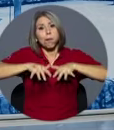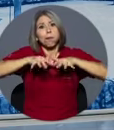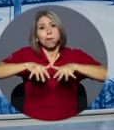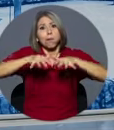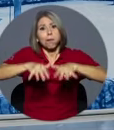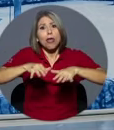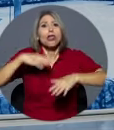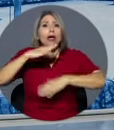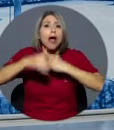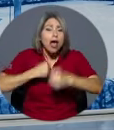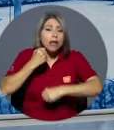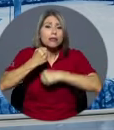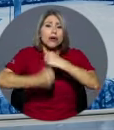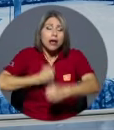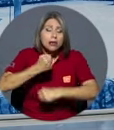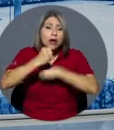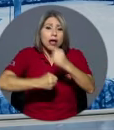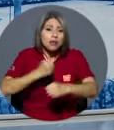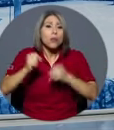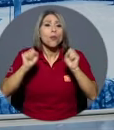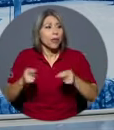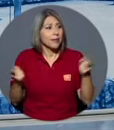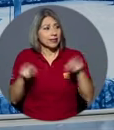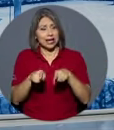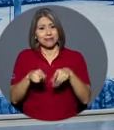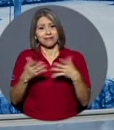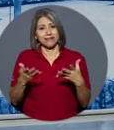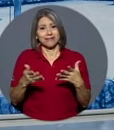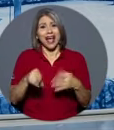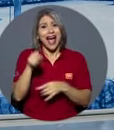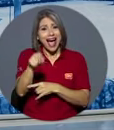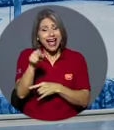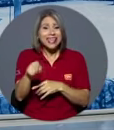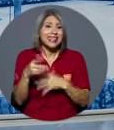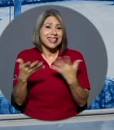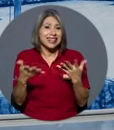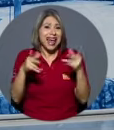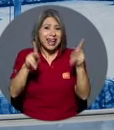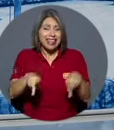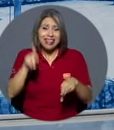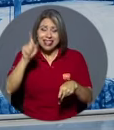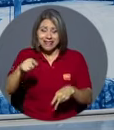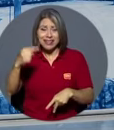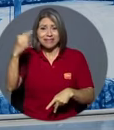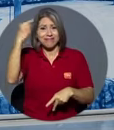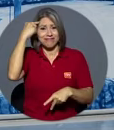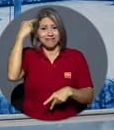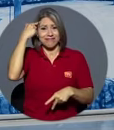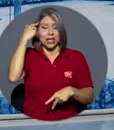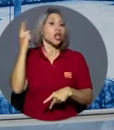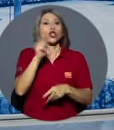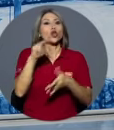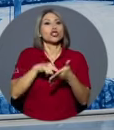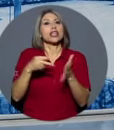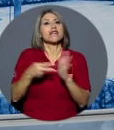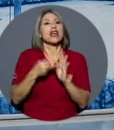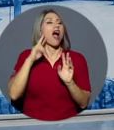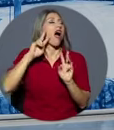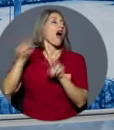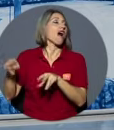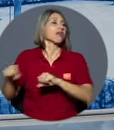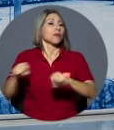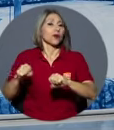haber problemas de deslizamiento. Ahí es donde la gente, o sea, sin menospreciar la parte del riesgo sísmico, creo que en esos